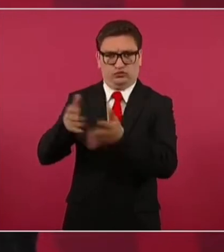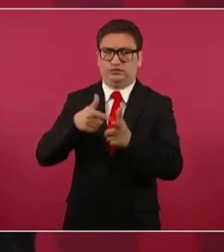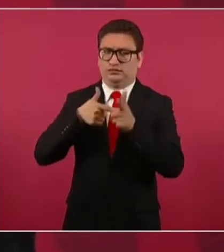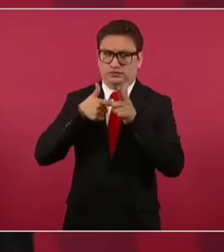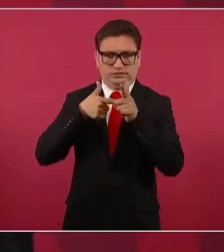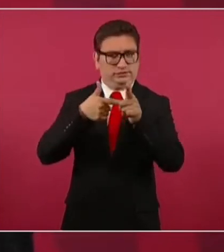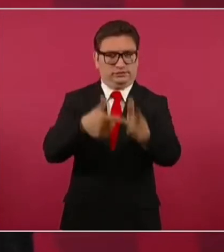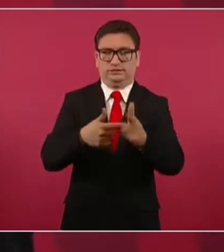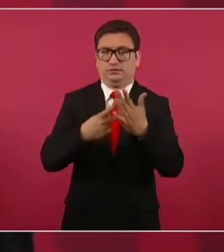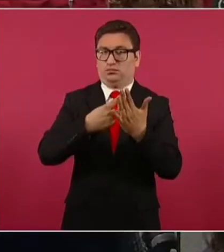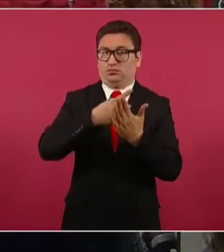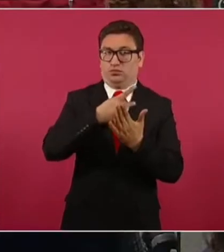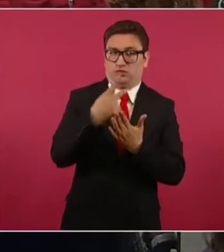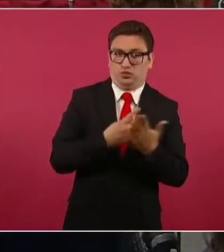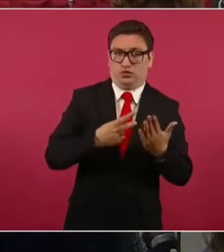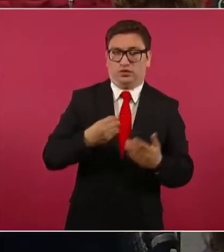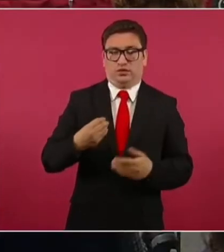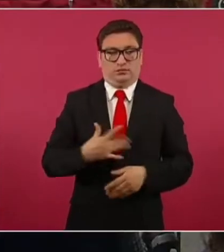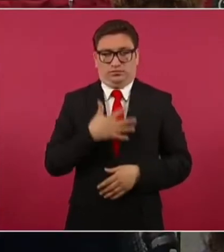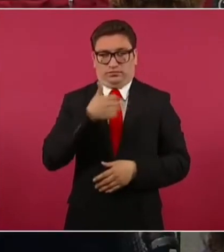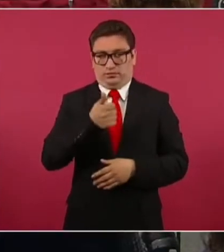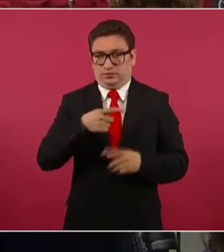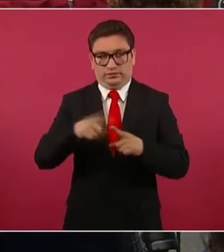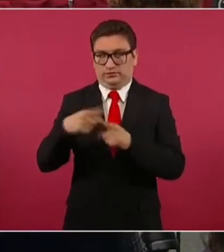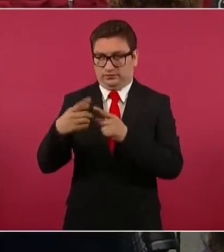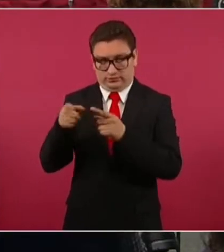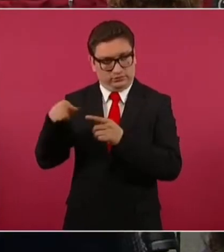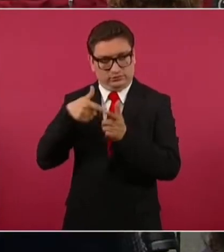los programas de bienestar,